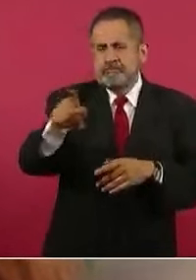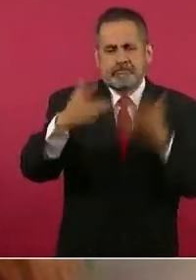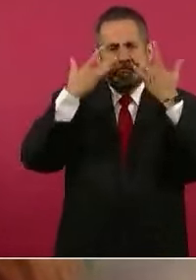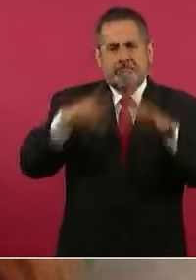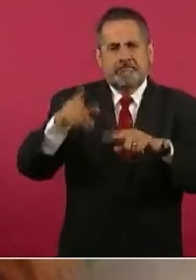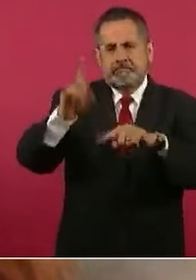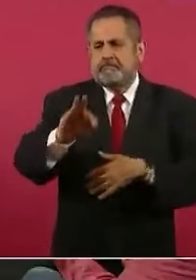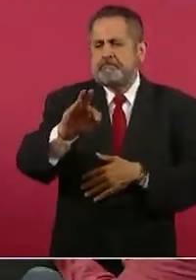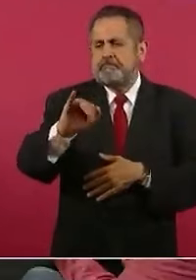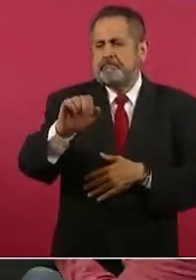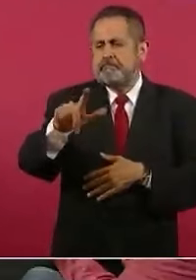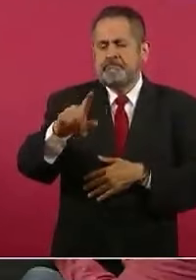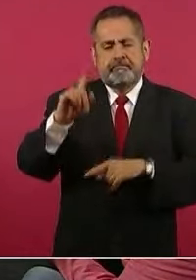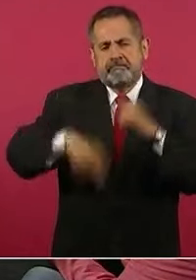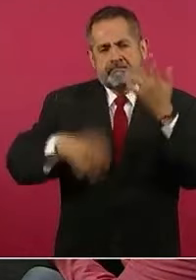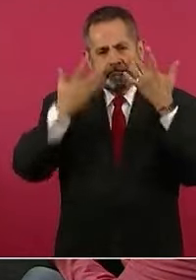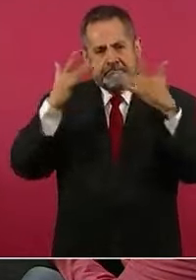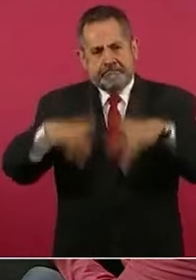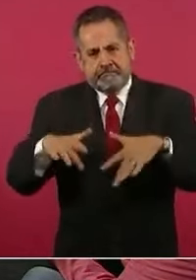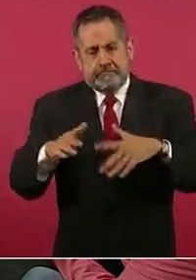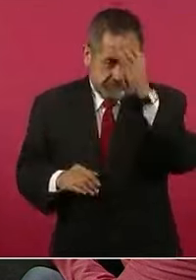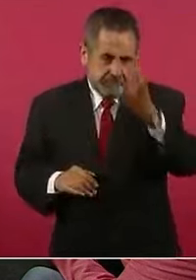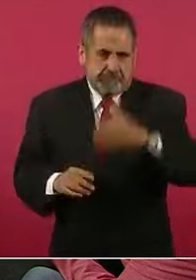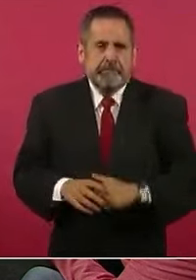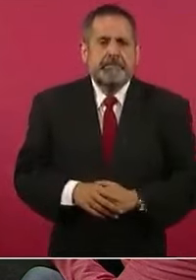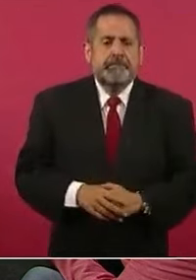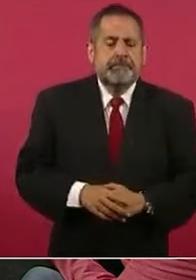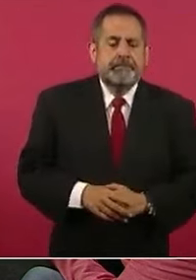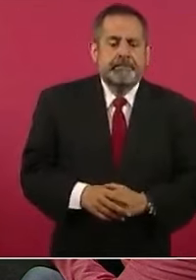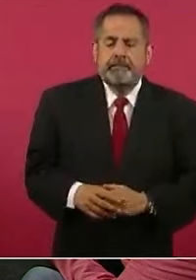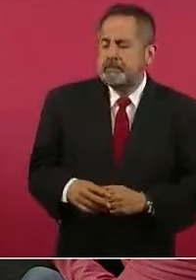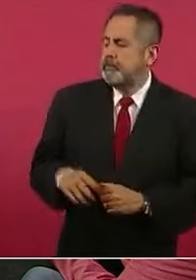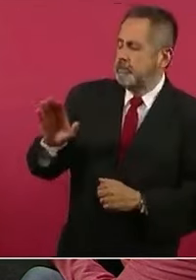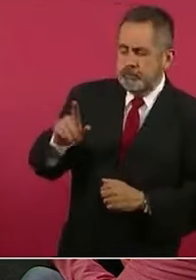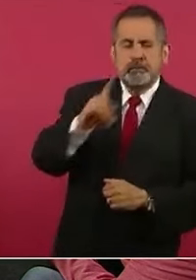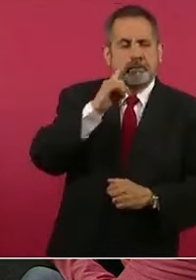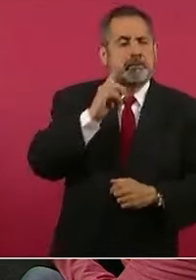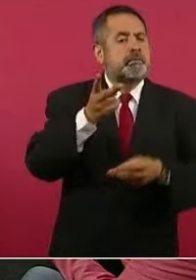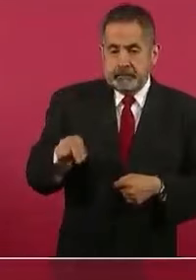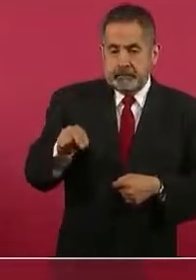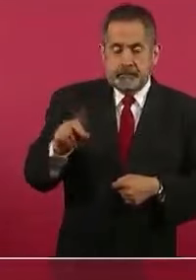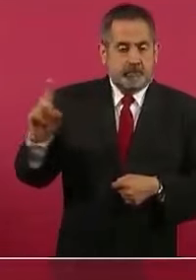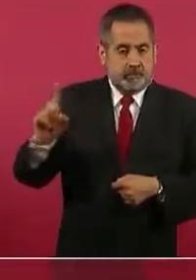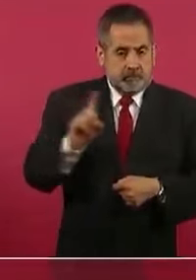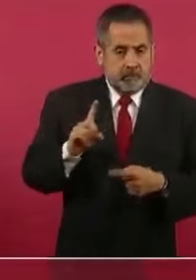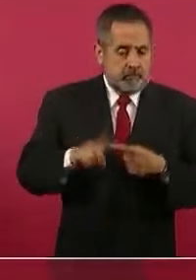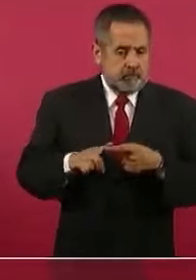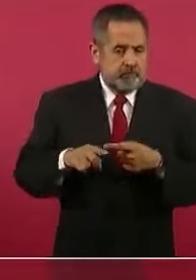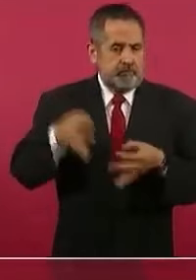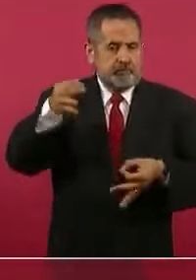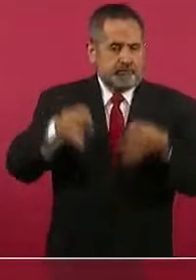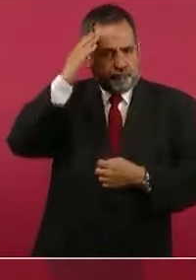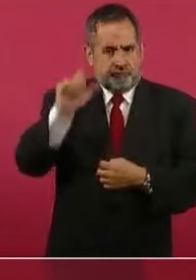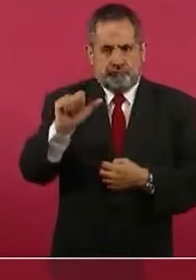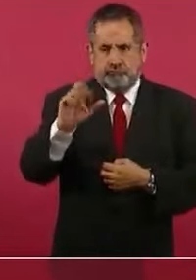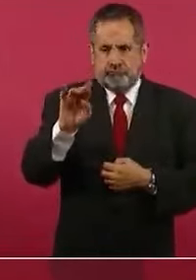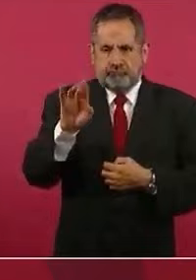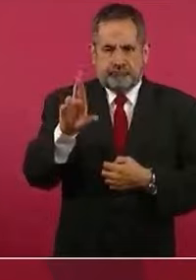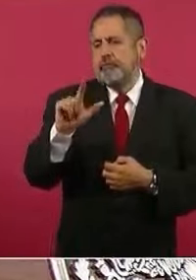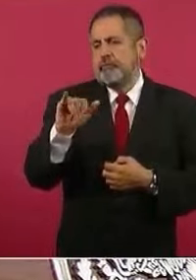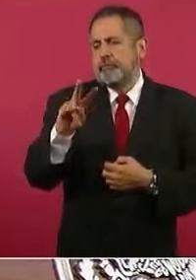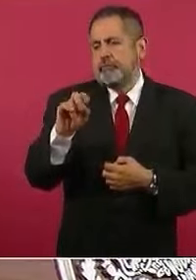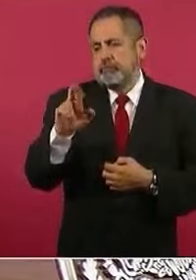al frente de la Fiscalía. Bueno, estuvieron el presidente de la Suprema Corte, el ministro Arturo Saldívar, el